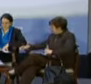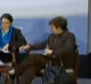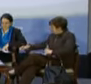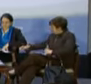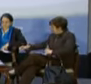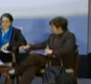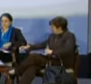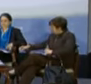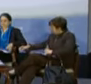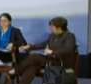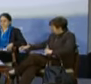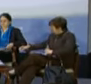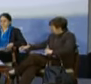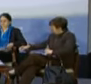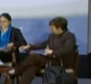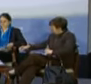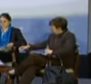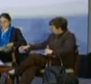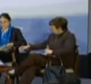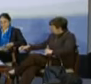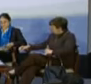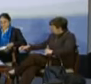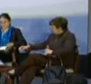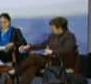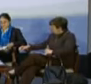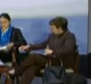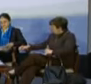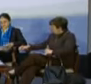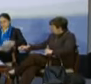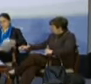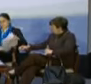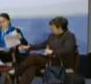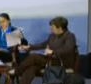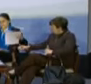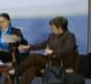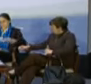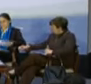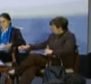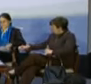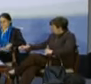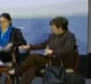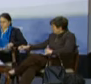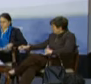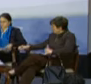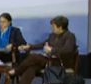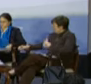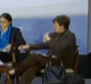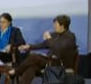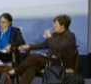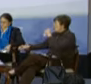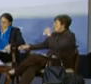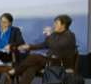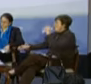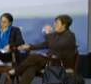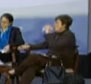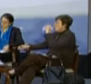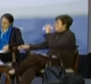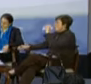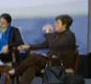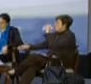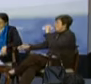Muchísimas gracias, María Josefina, muchas gracias. Si ustedes no los permiten, al final, por supuesto, haremos las